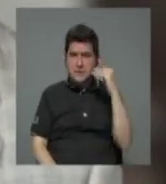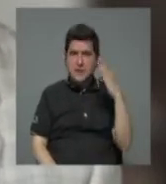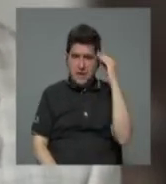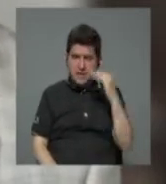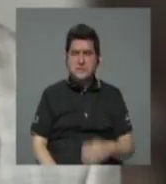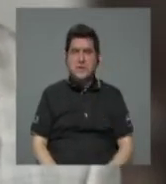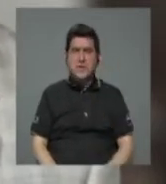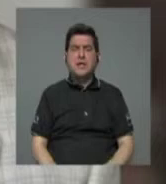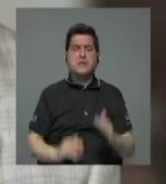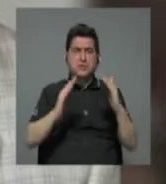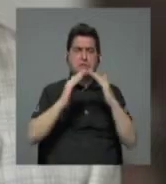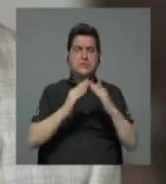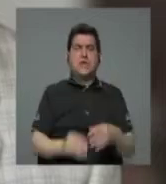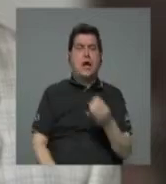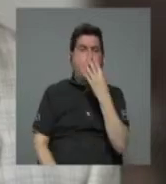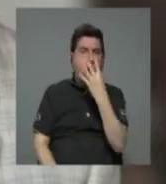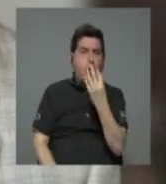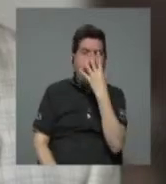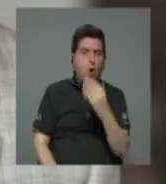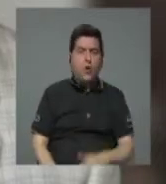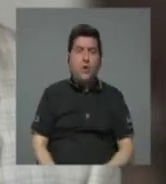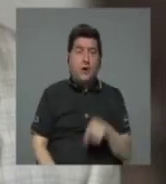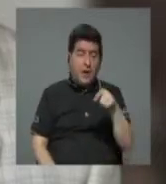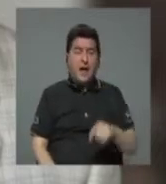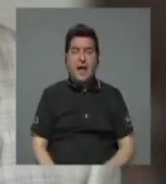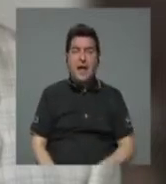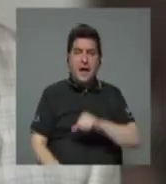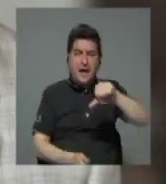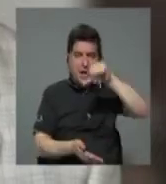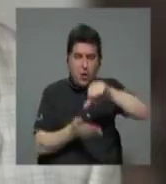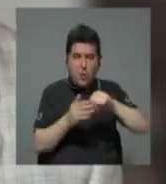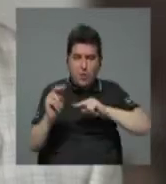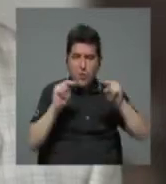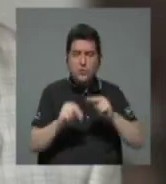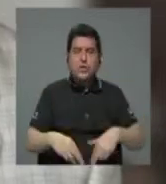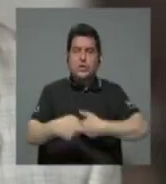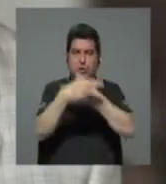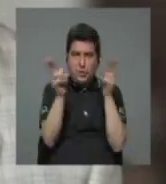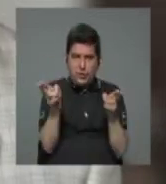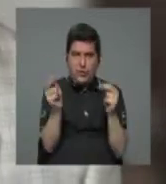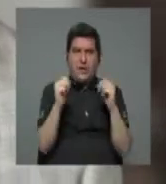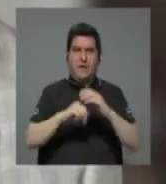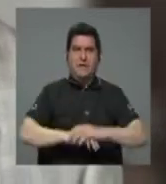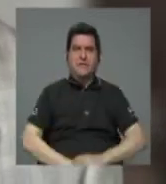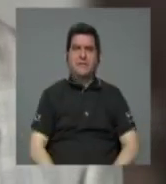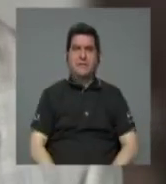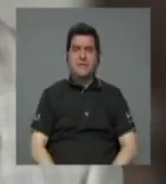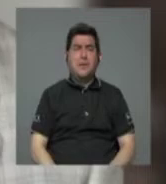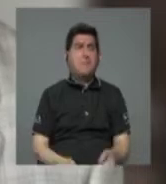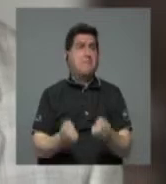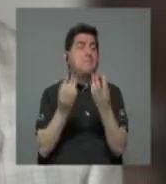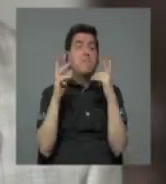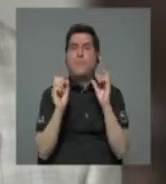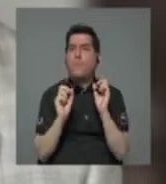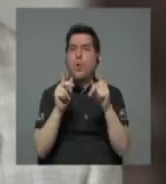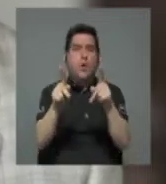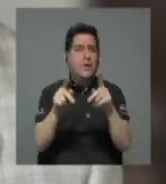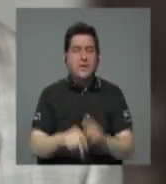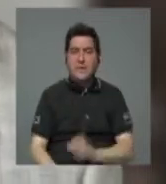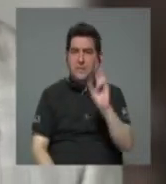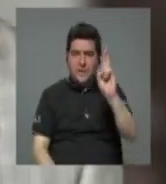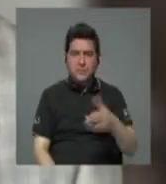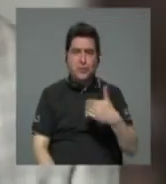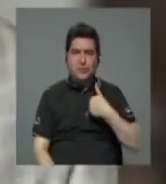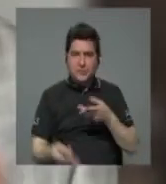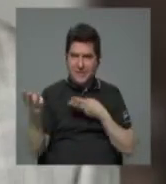años en Hong Kong como una base de negocios para la región, y está llena de oportunidades. Costa Rica tiene